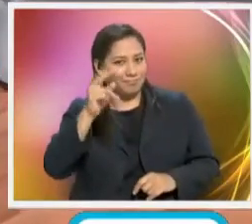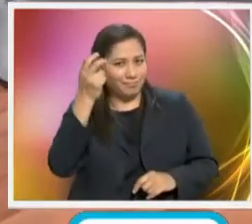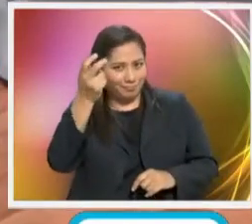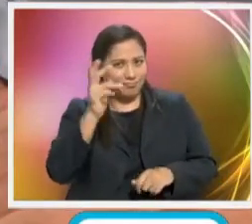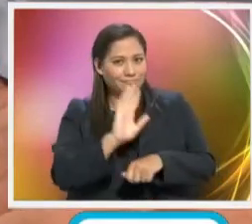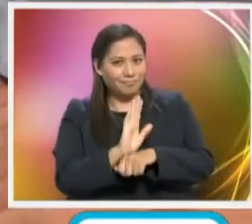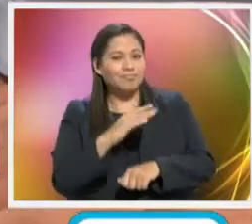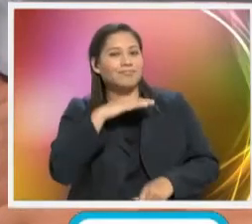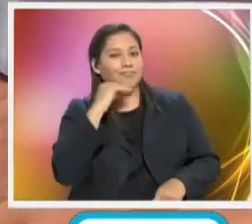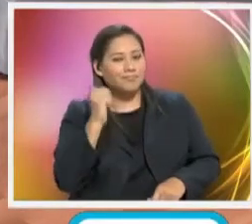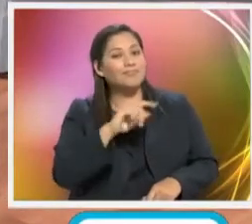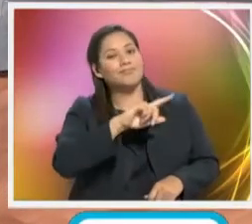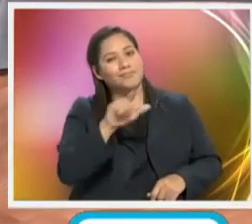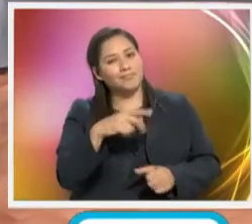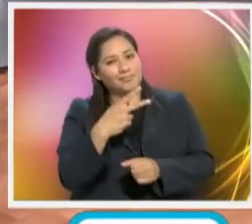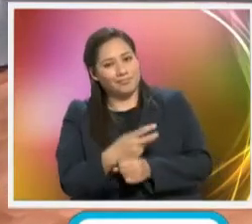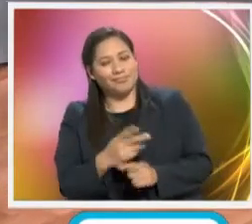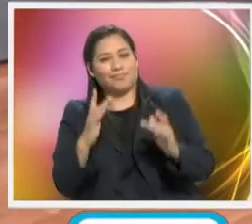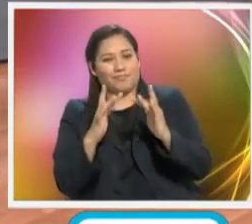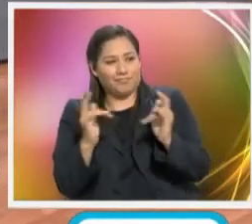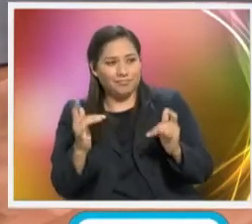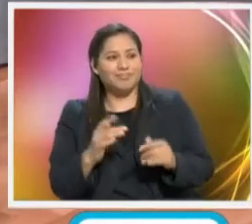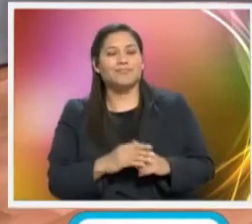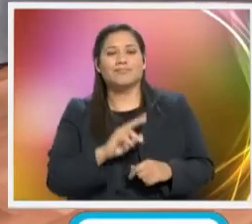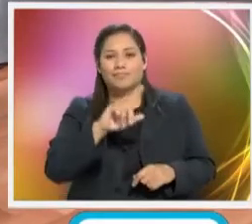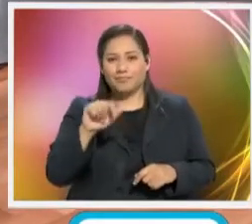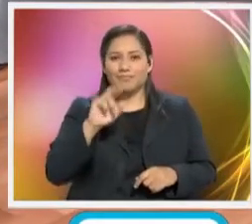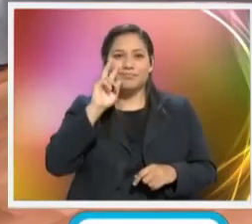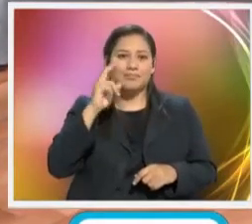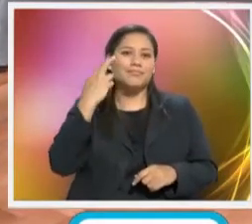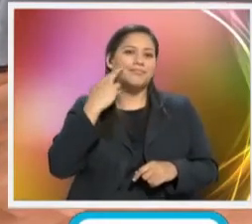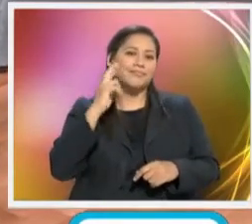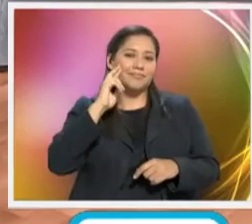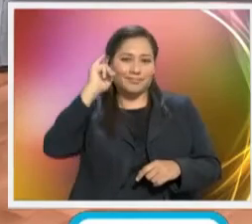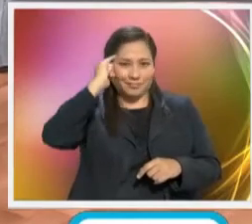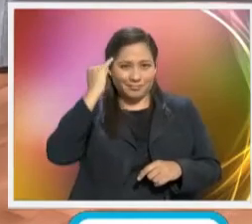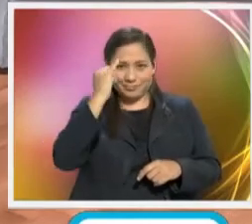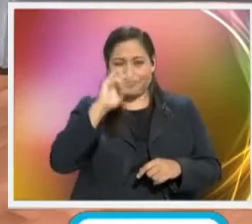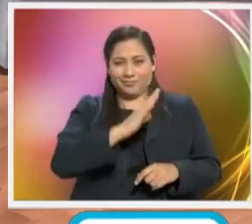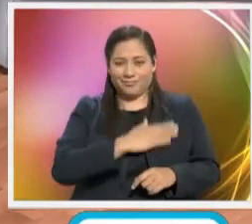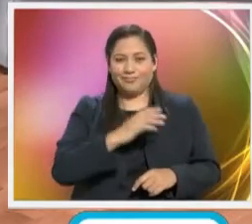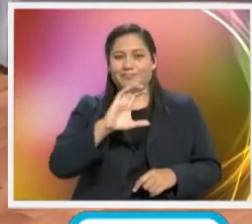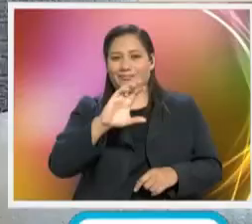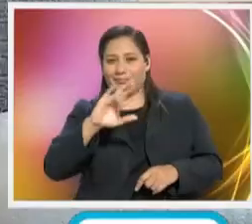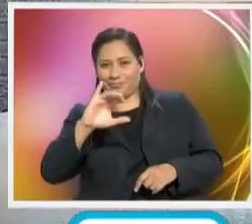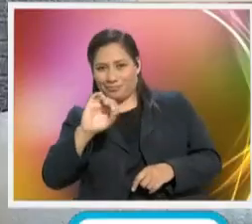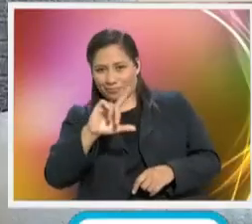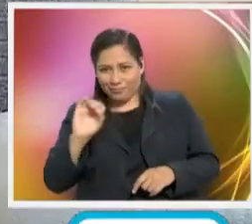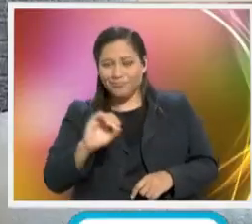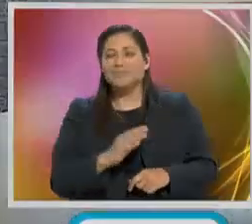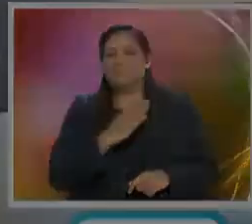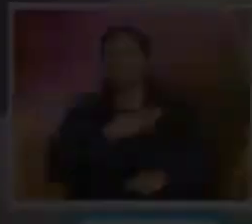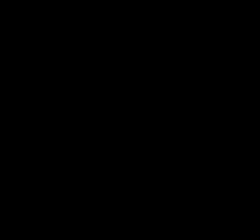película alemana y luego llegar a casa luego ver El Criollo. y rematar con nuestro ciclo de cine. Muy buen cine para este viernes. Así es, así es.